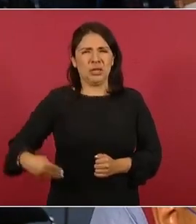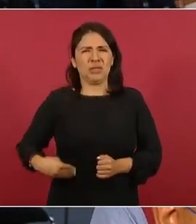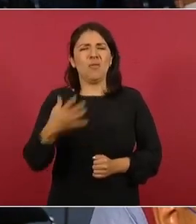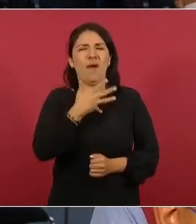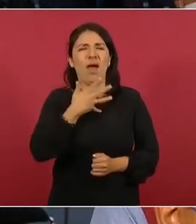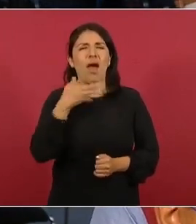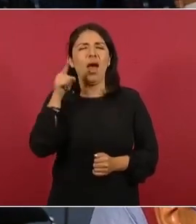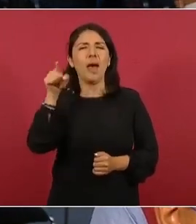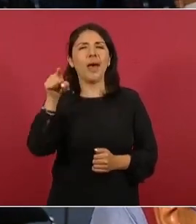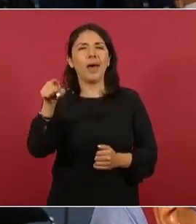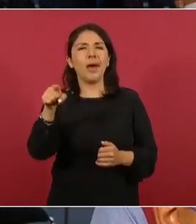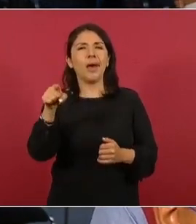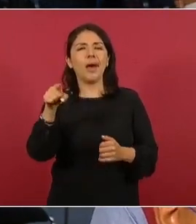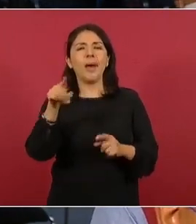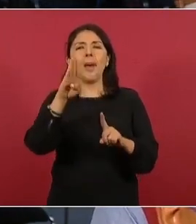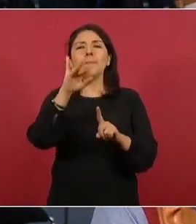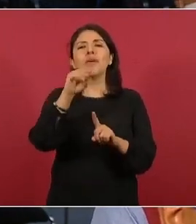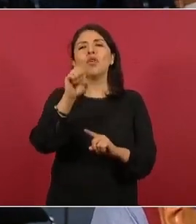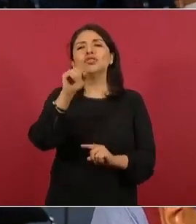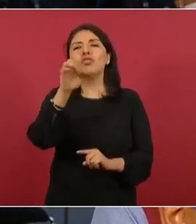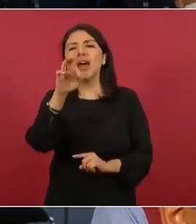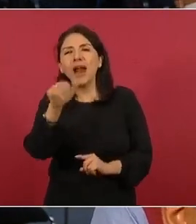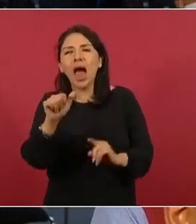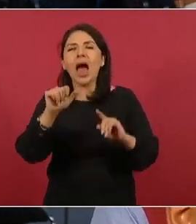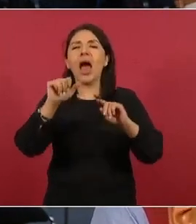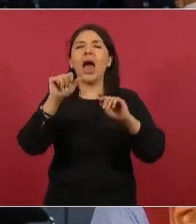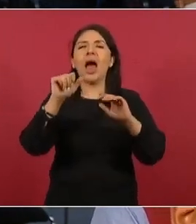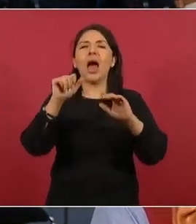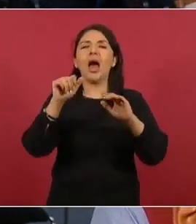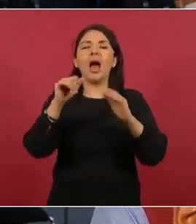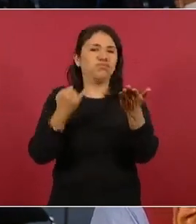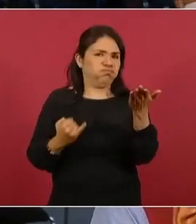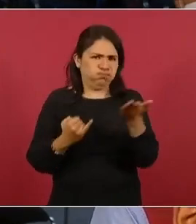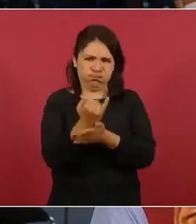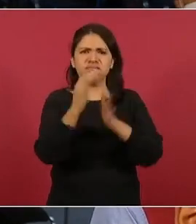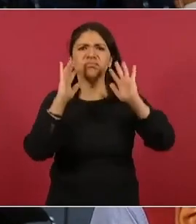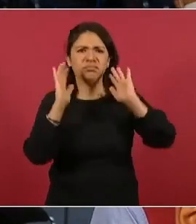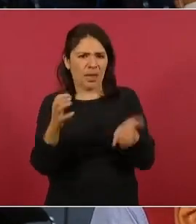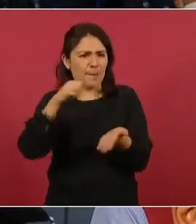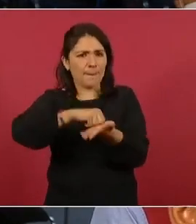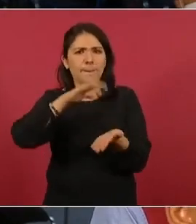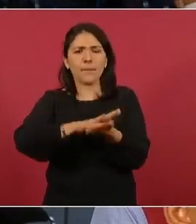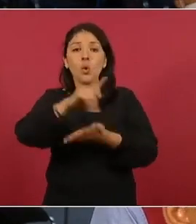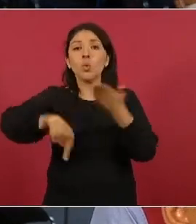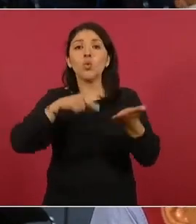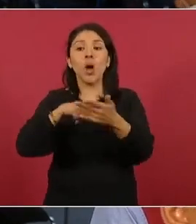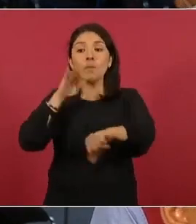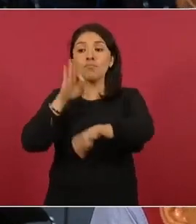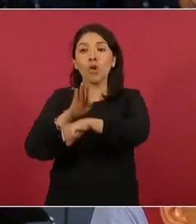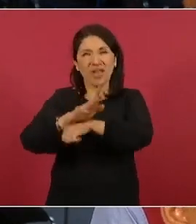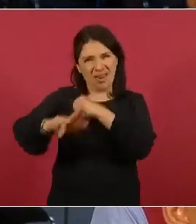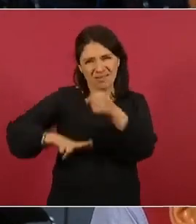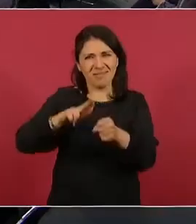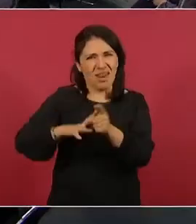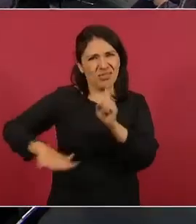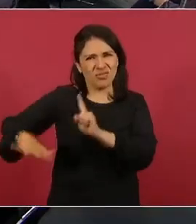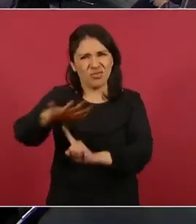está la biosfera y está por decreto, es una zona protegida